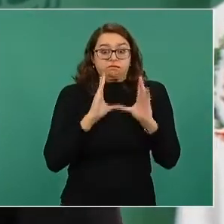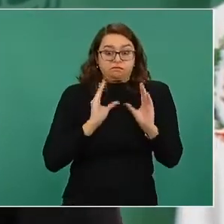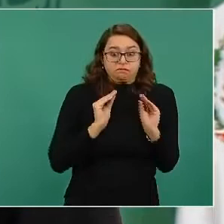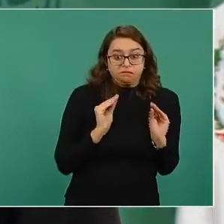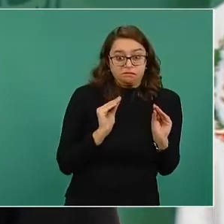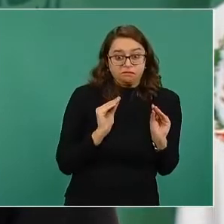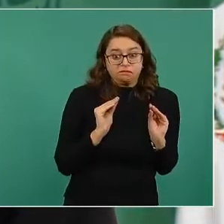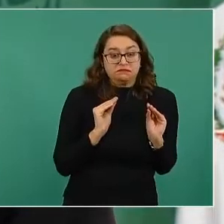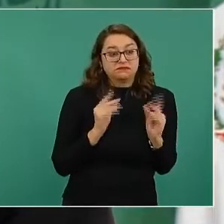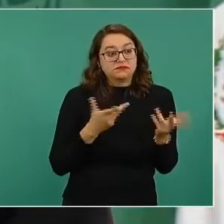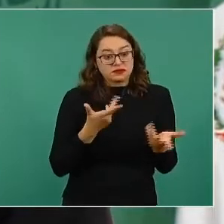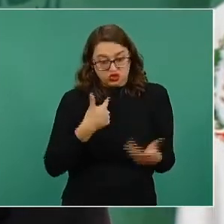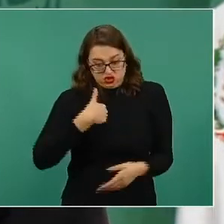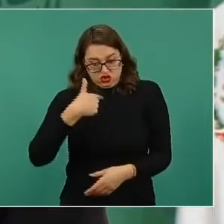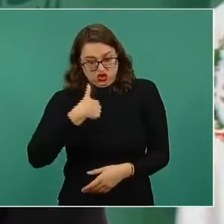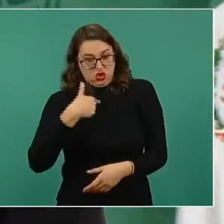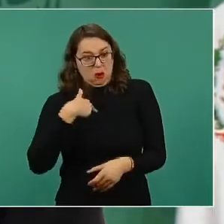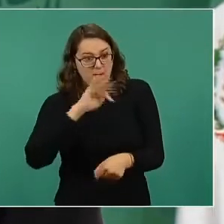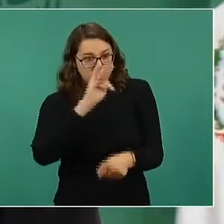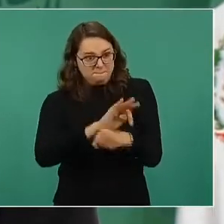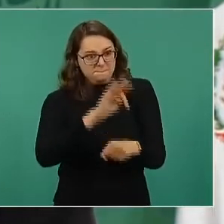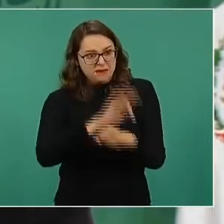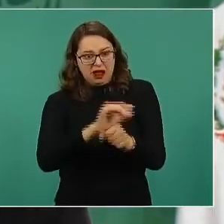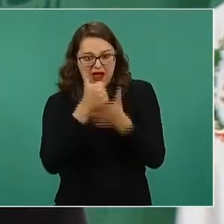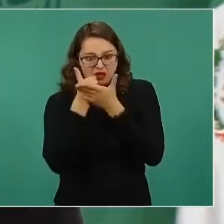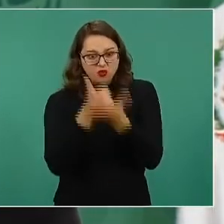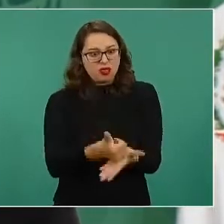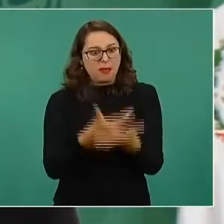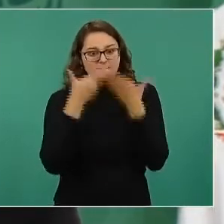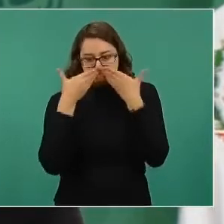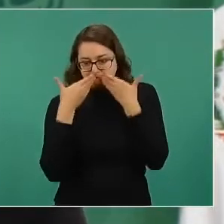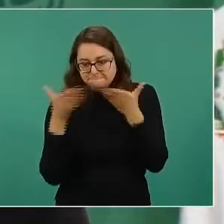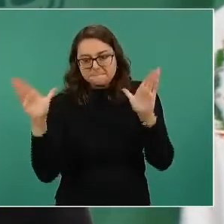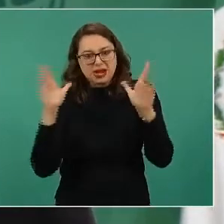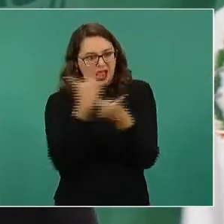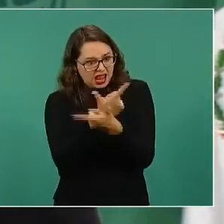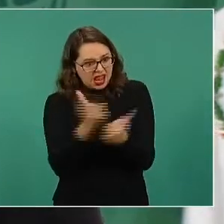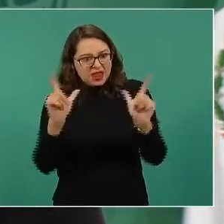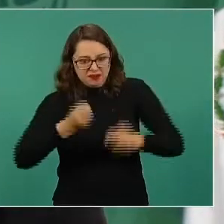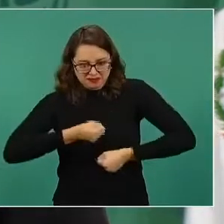porque fue una campaña de prensa